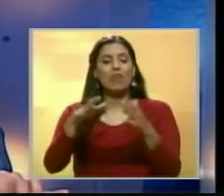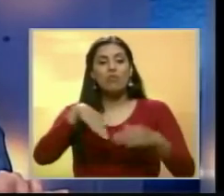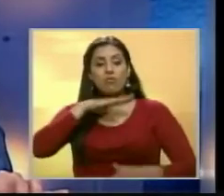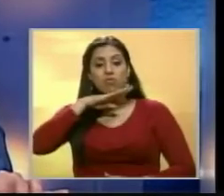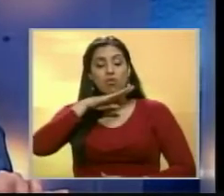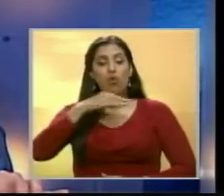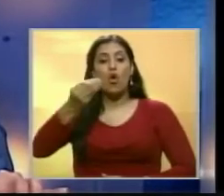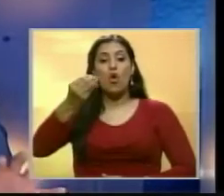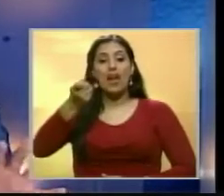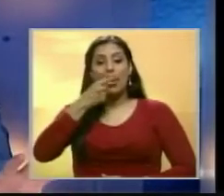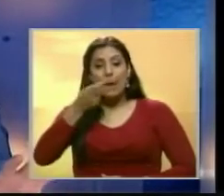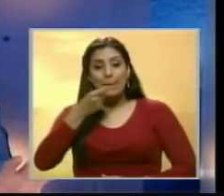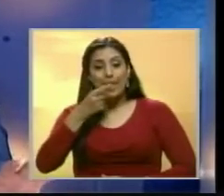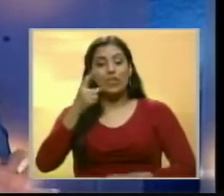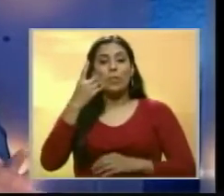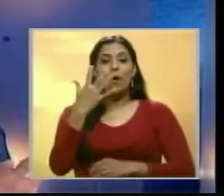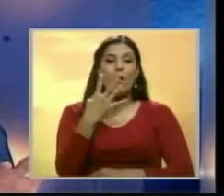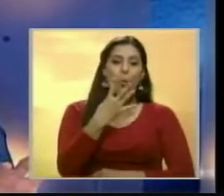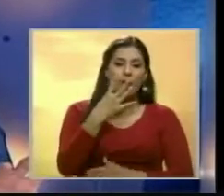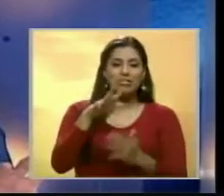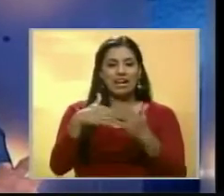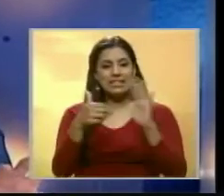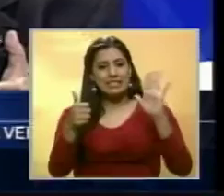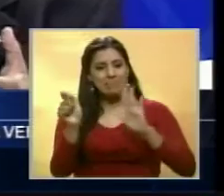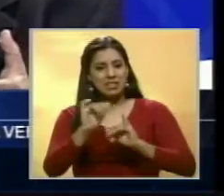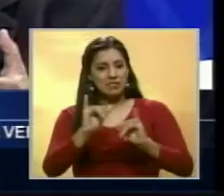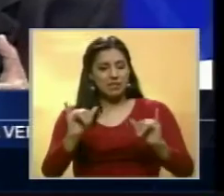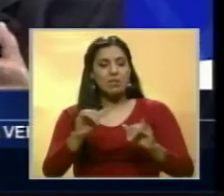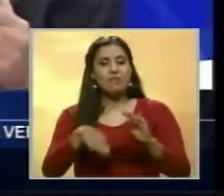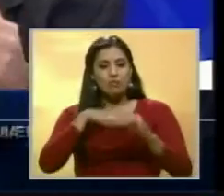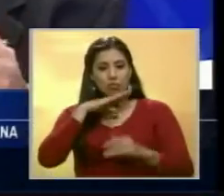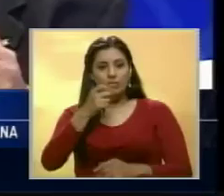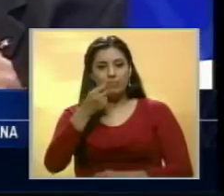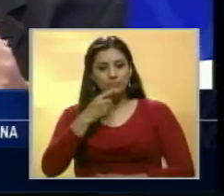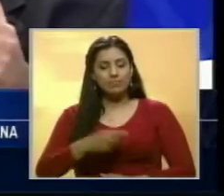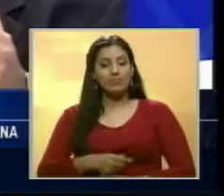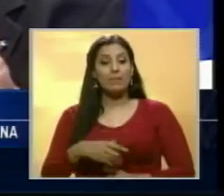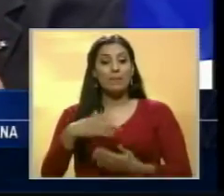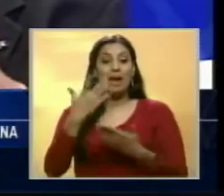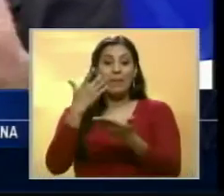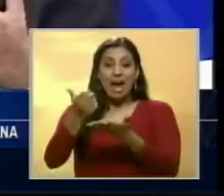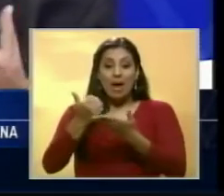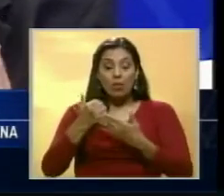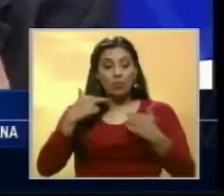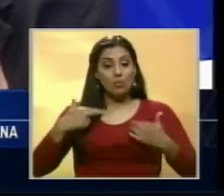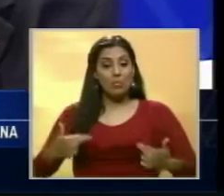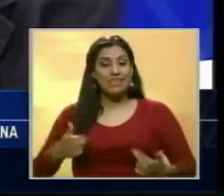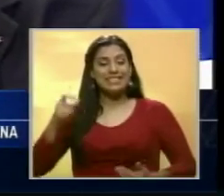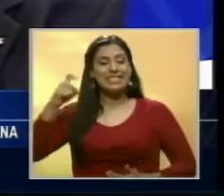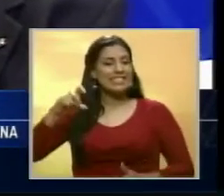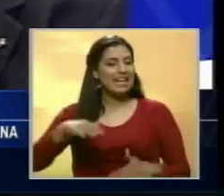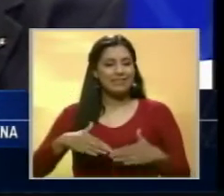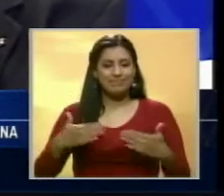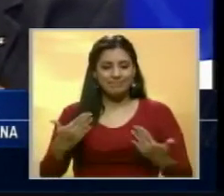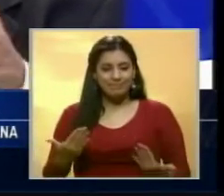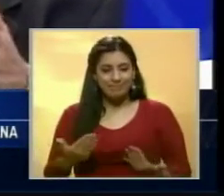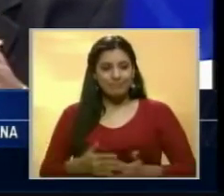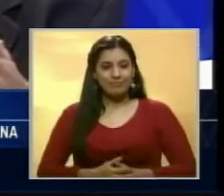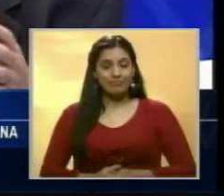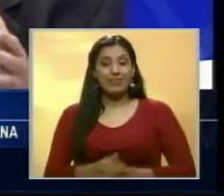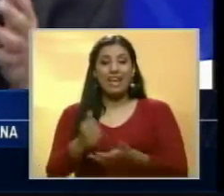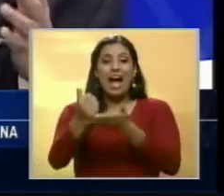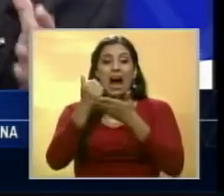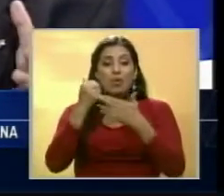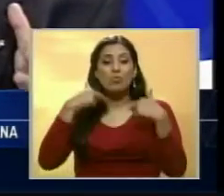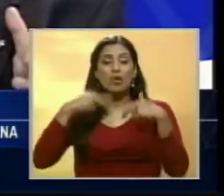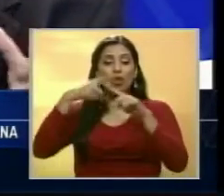abastecimiento de medicamentos de 4 a 6 meses. Esa ayuda humanitaria se requiere y se necesita. Y no solamente eso, es una ayuda